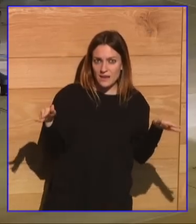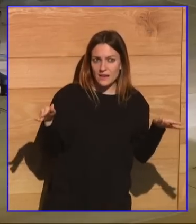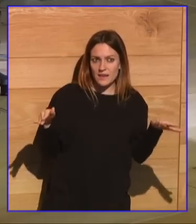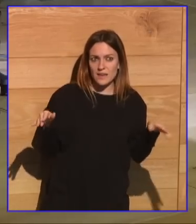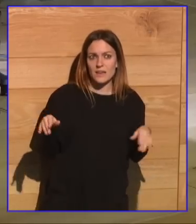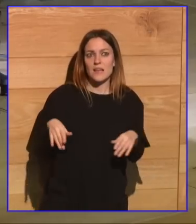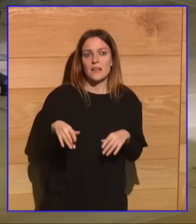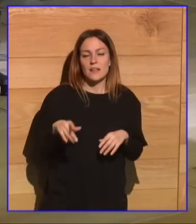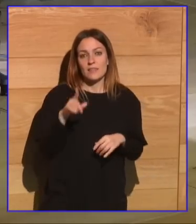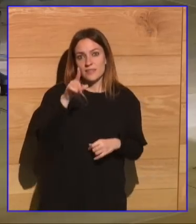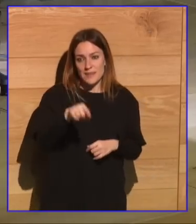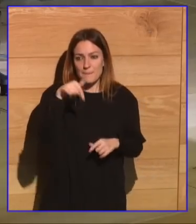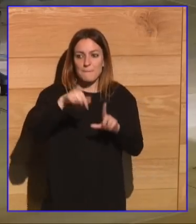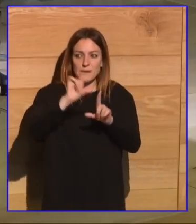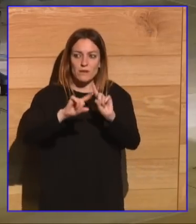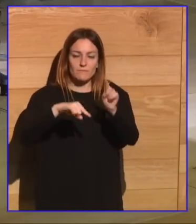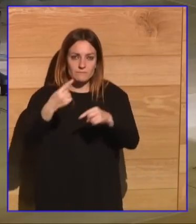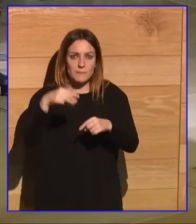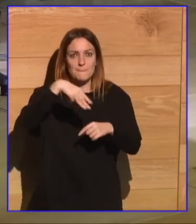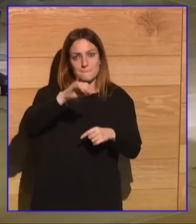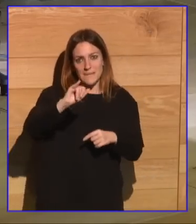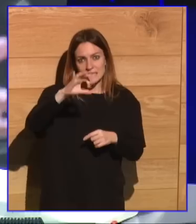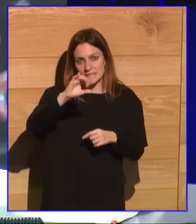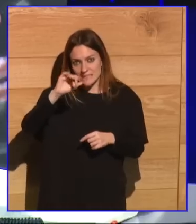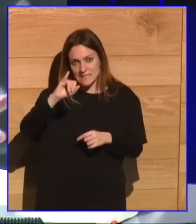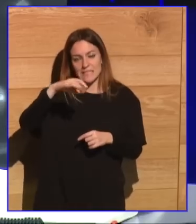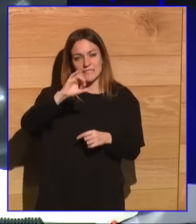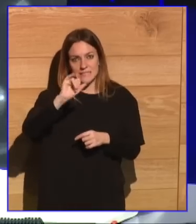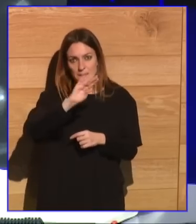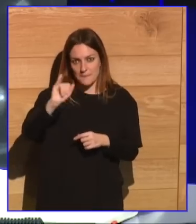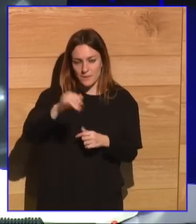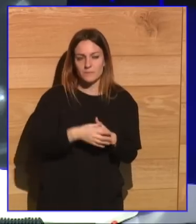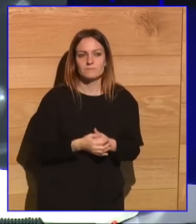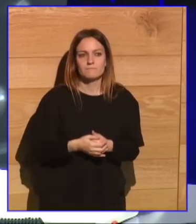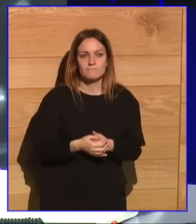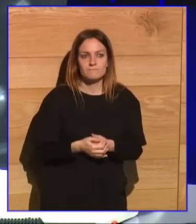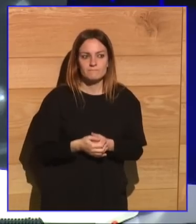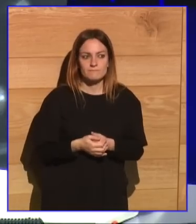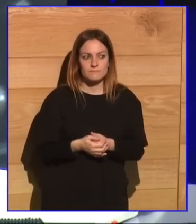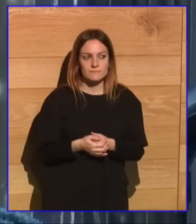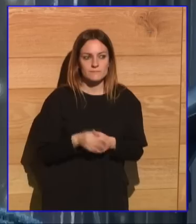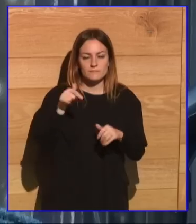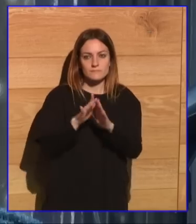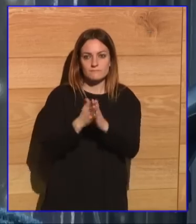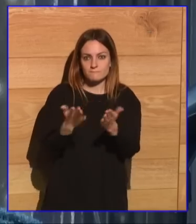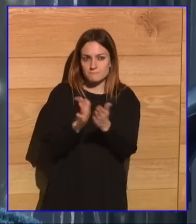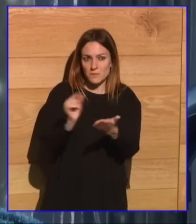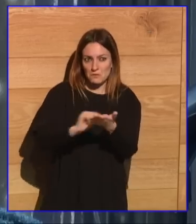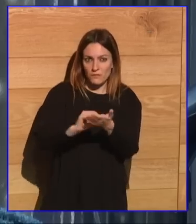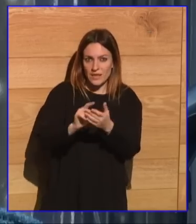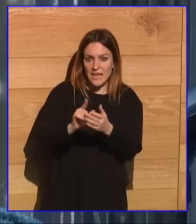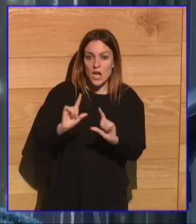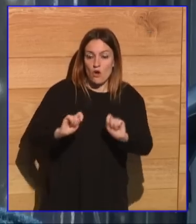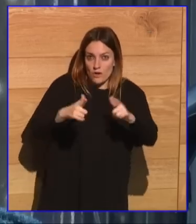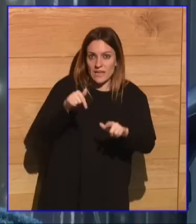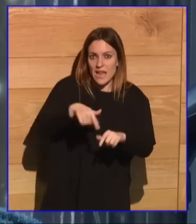transcurriendo, aunque es algo posterior, Mississippi Burning. Hay como... Ligero apunte sobre eso. La novela original de El corazón del